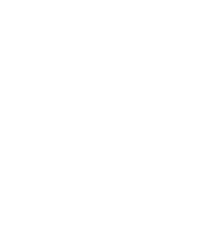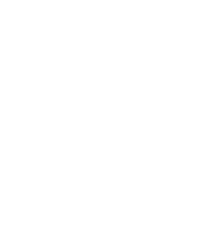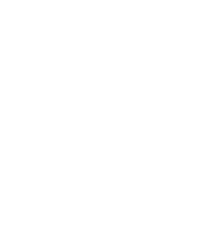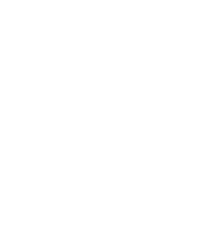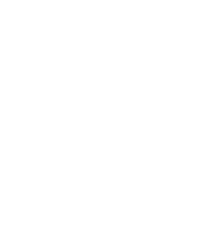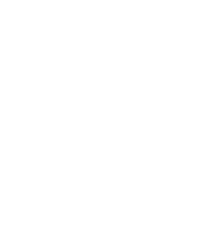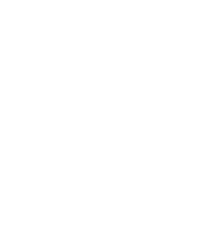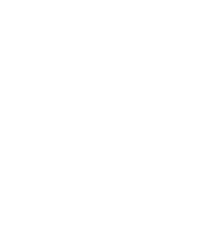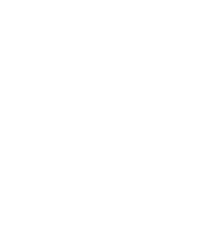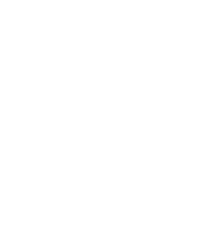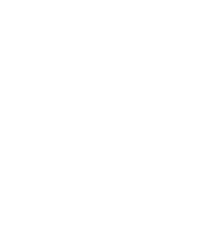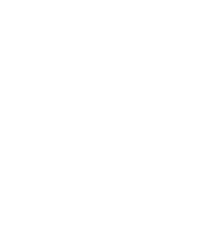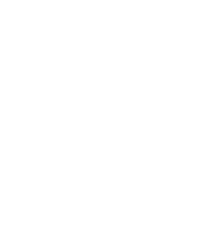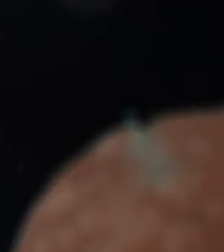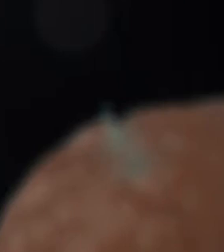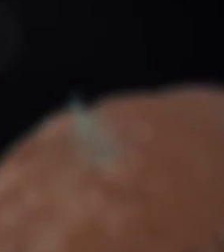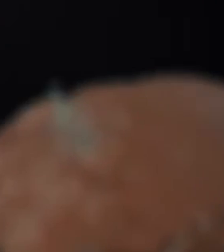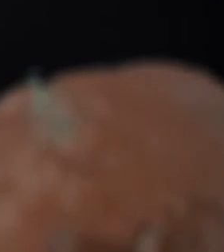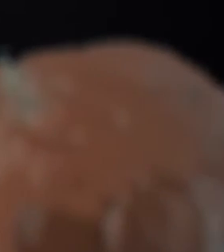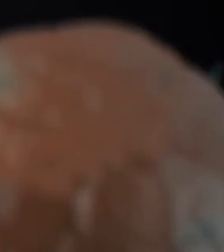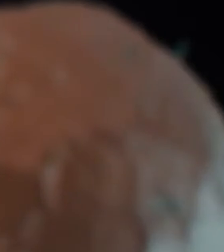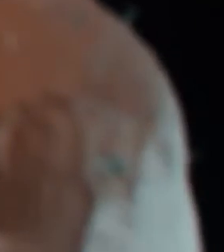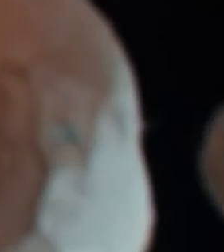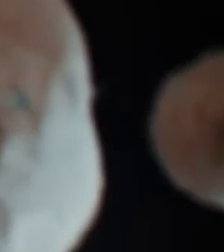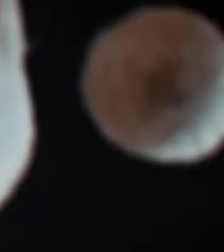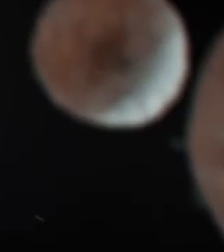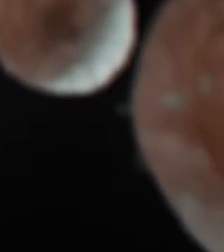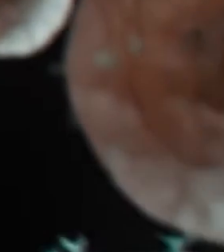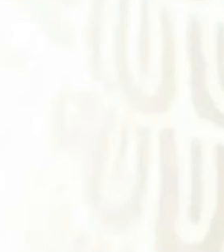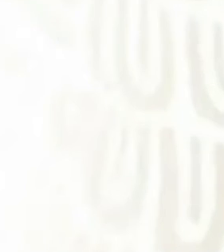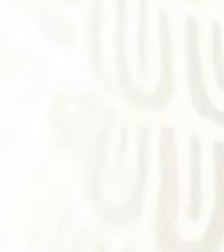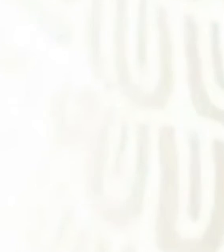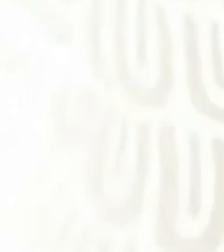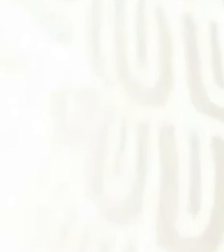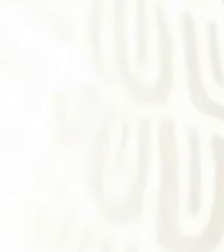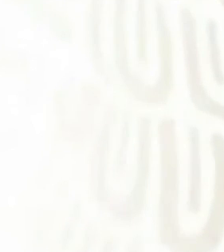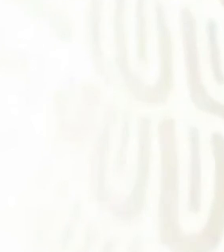Quédate en casa.